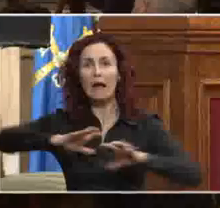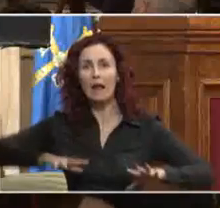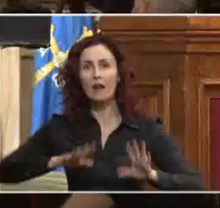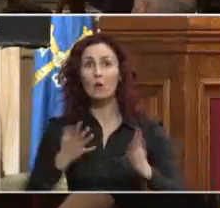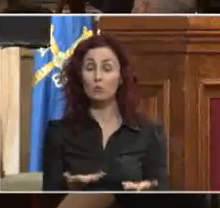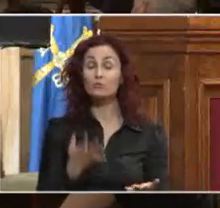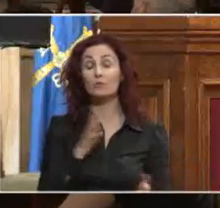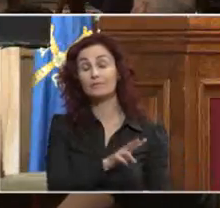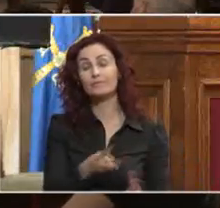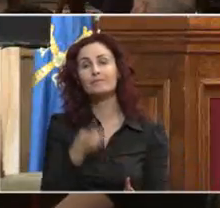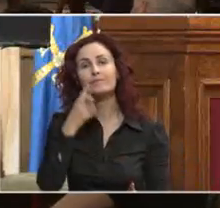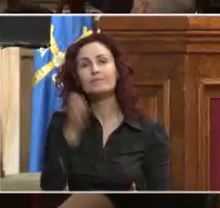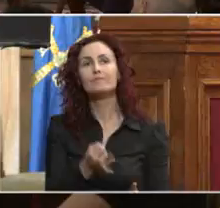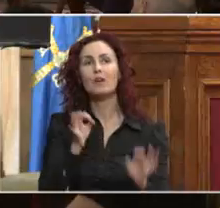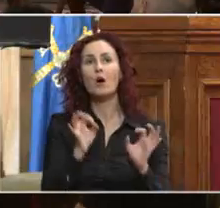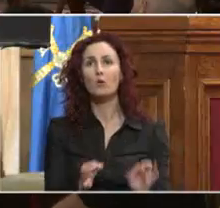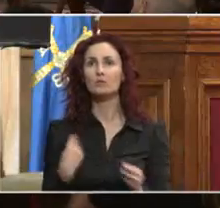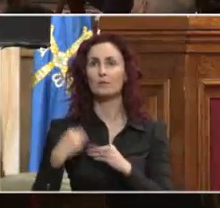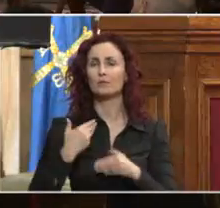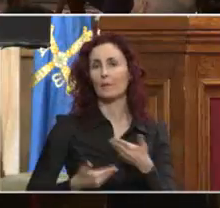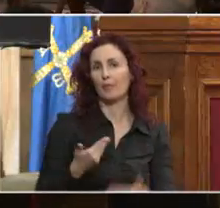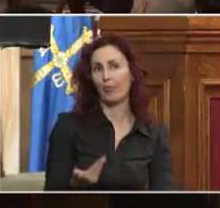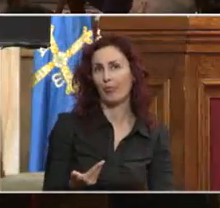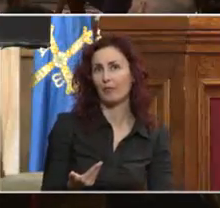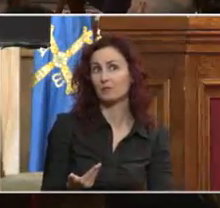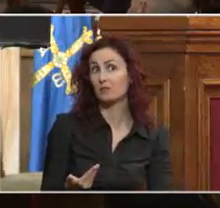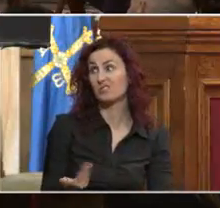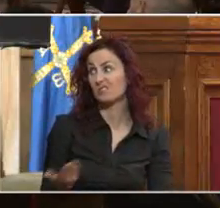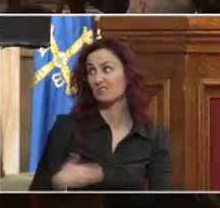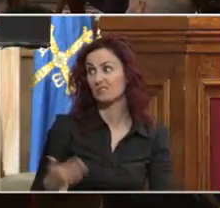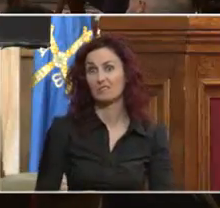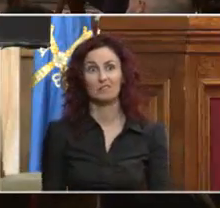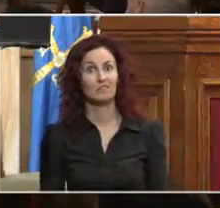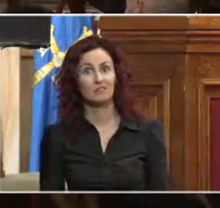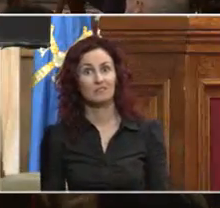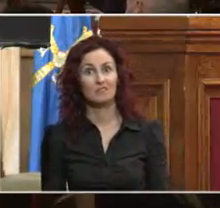realidad hay gente que no le gusta, pero procesos no hemos tenido.